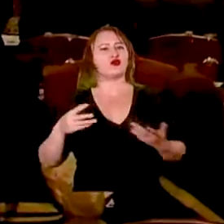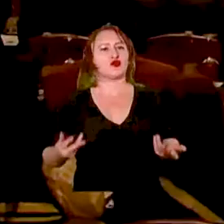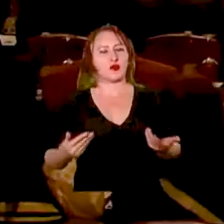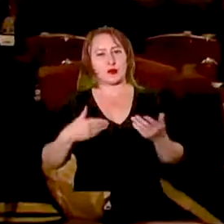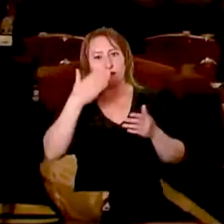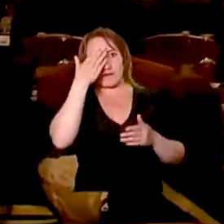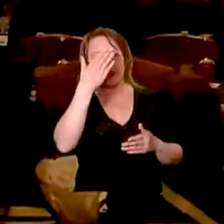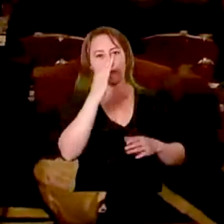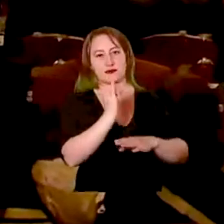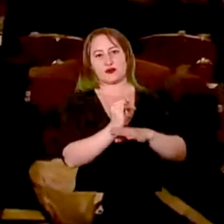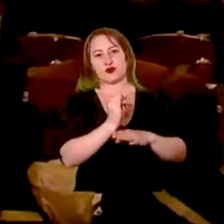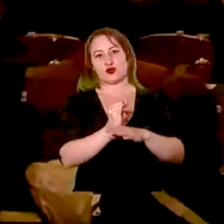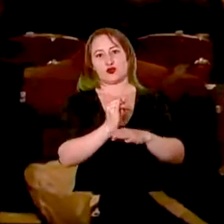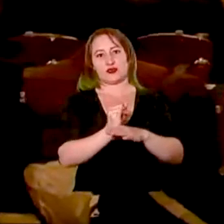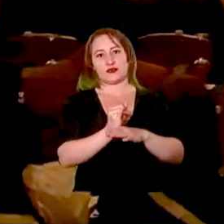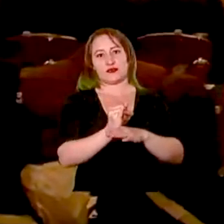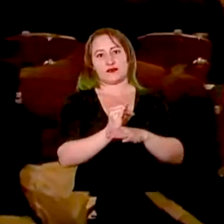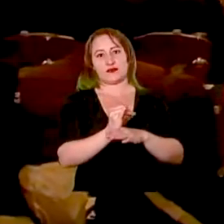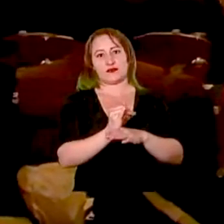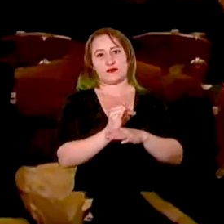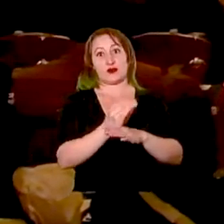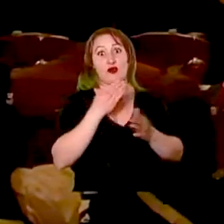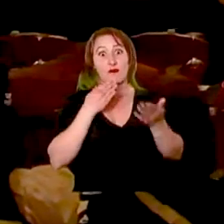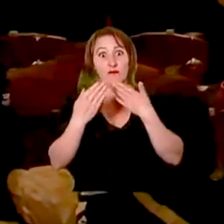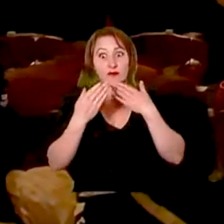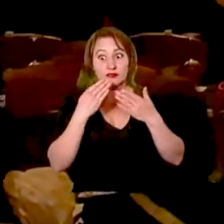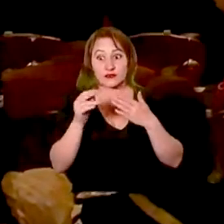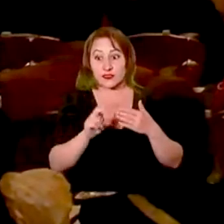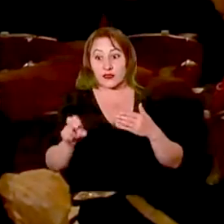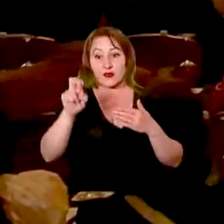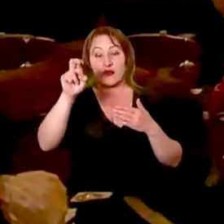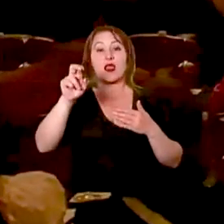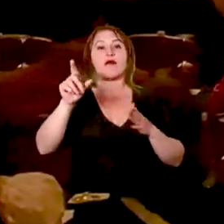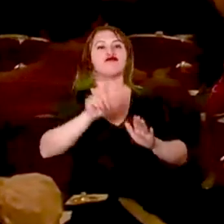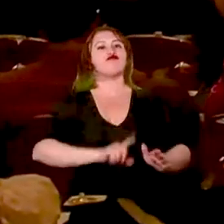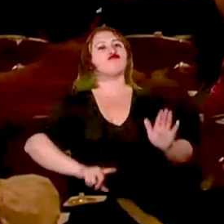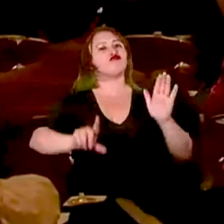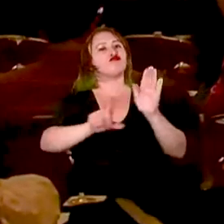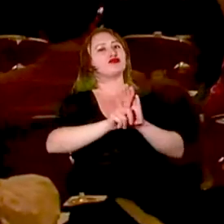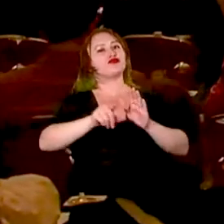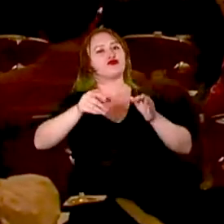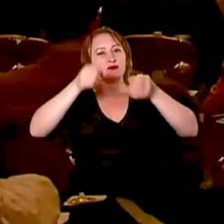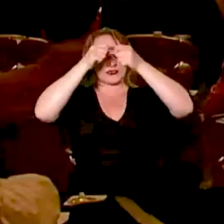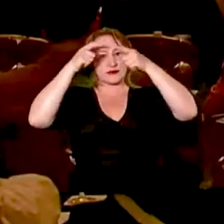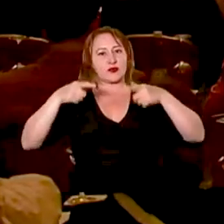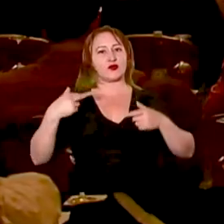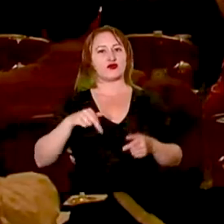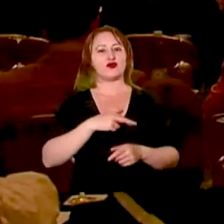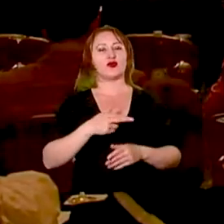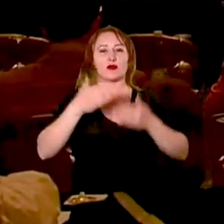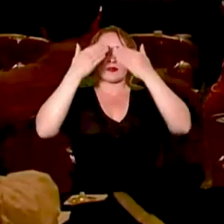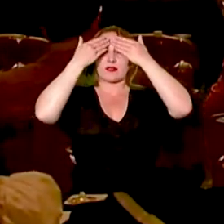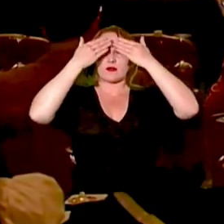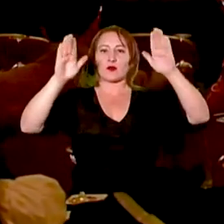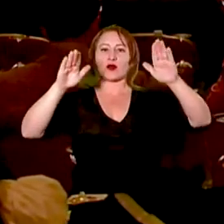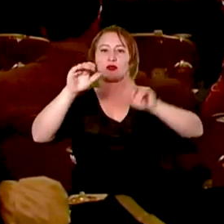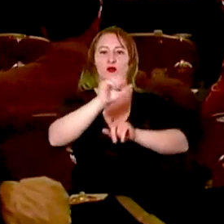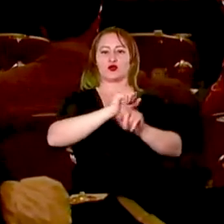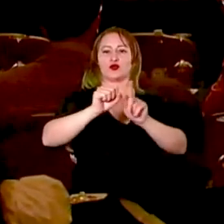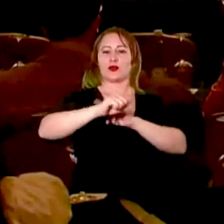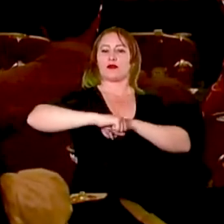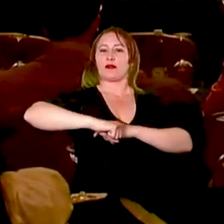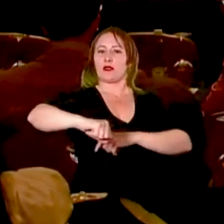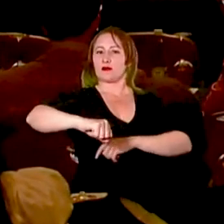tener frente a sus instituciones, y ese nivel de confianza va a darle legitimidad a un Estado como el nuestro, democrático y social